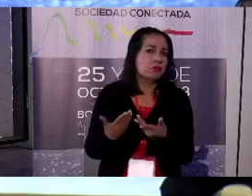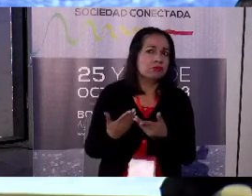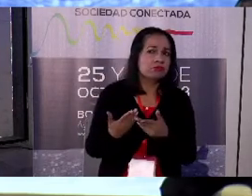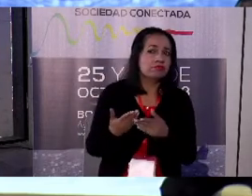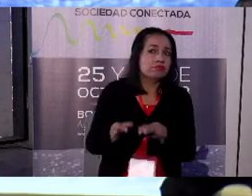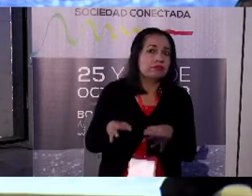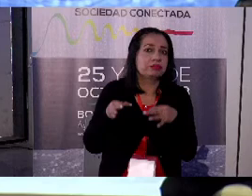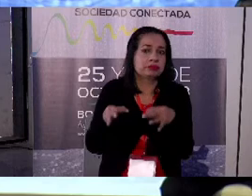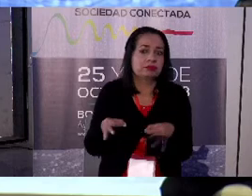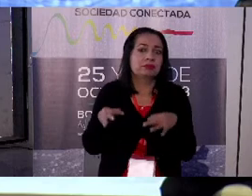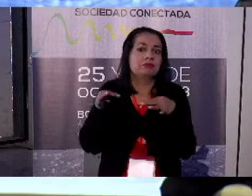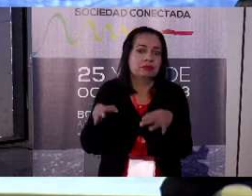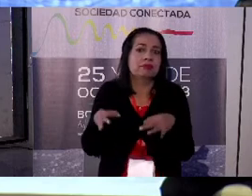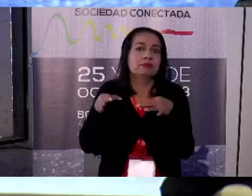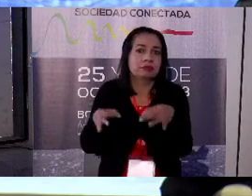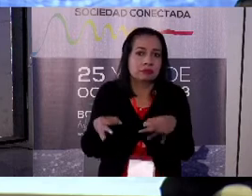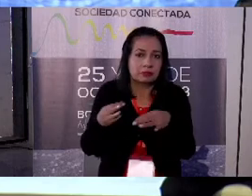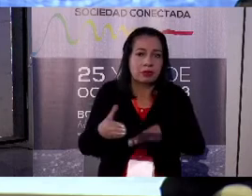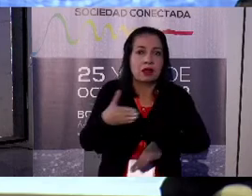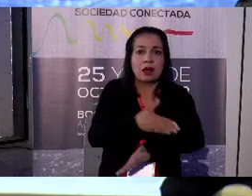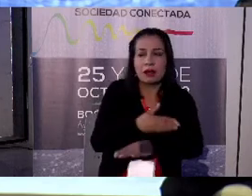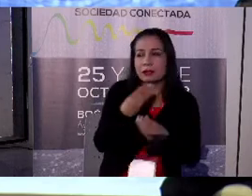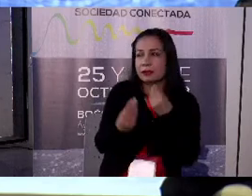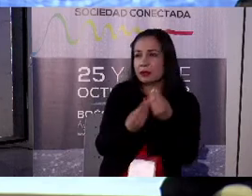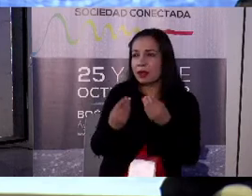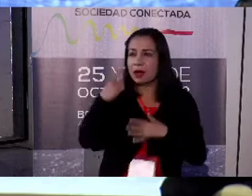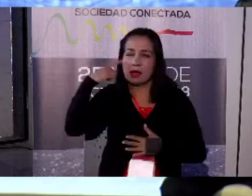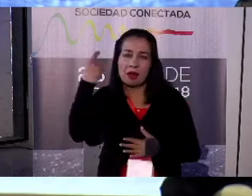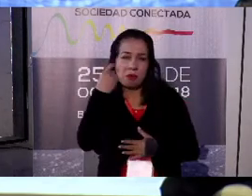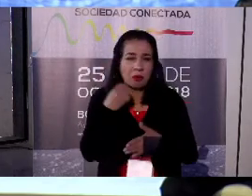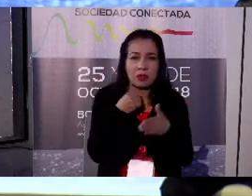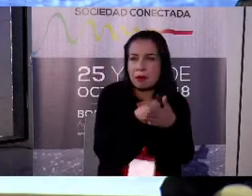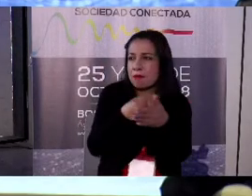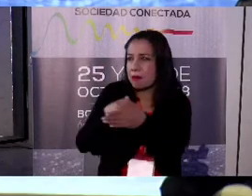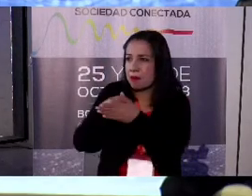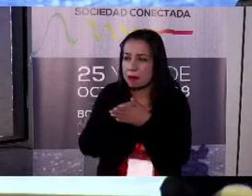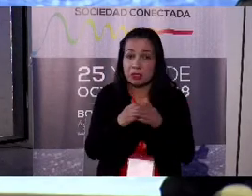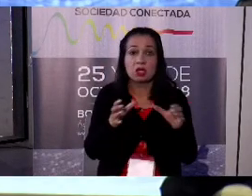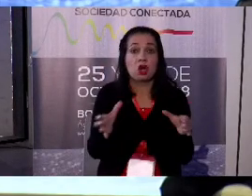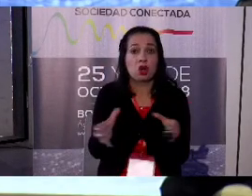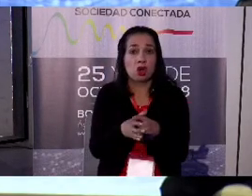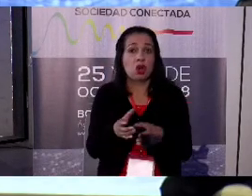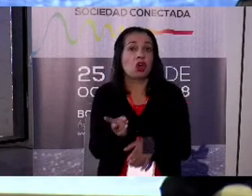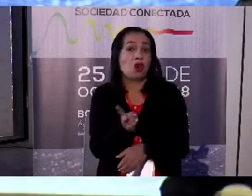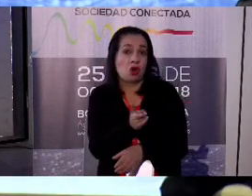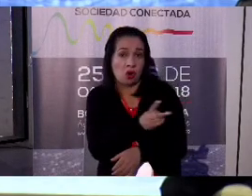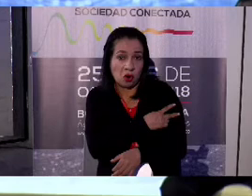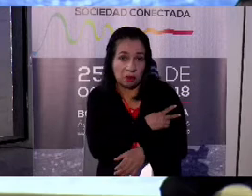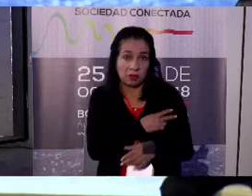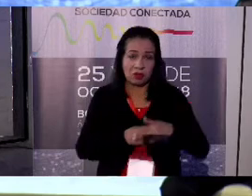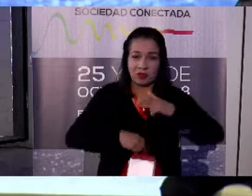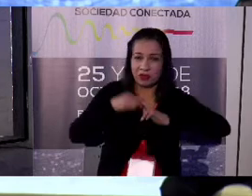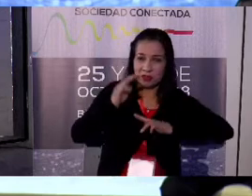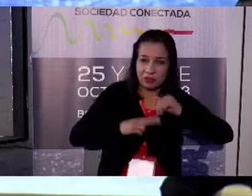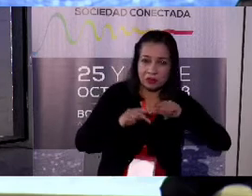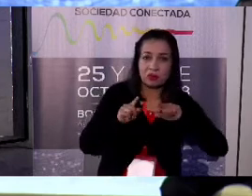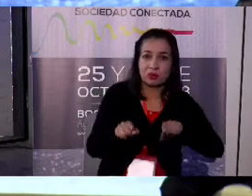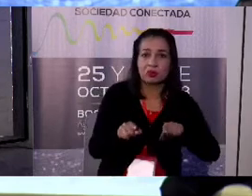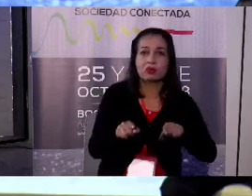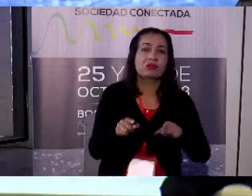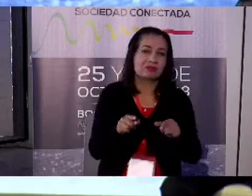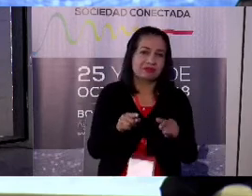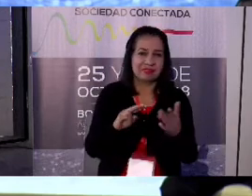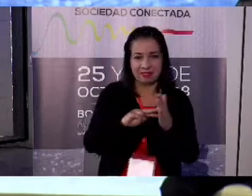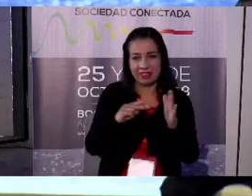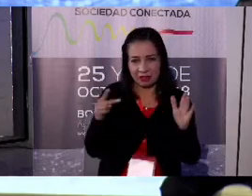pospuesto y haber buscado medidas de hecho hay una comisión de infraestructura integrada por el misit y por la hotel para tratar de llevar